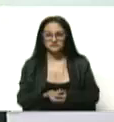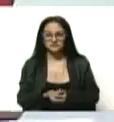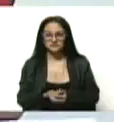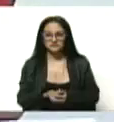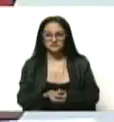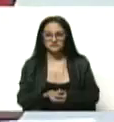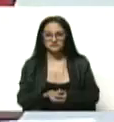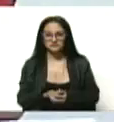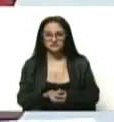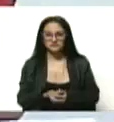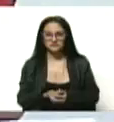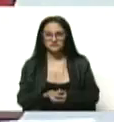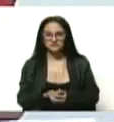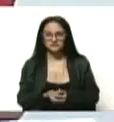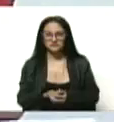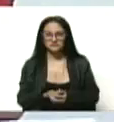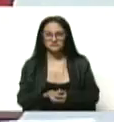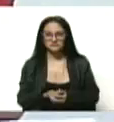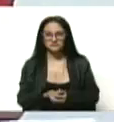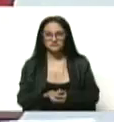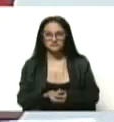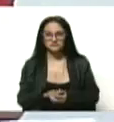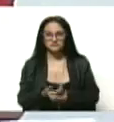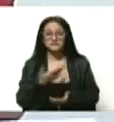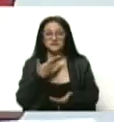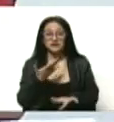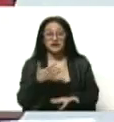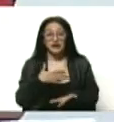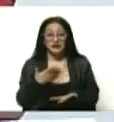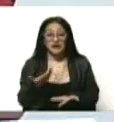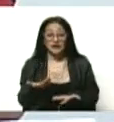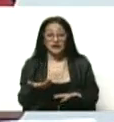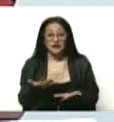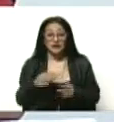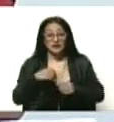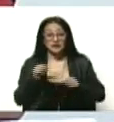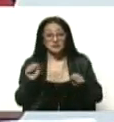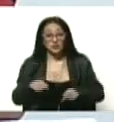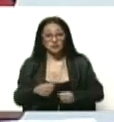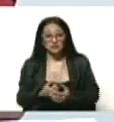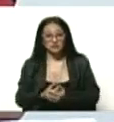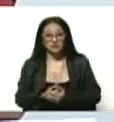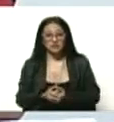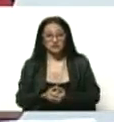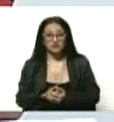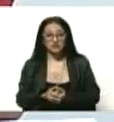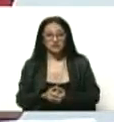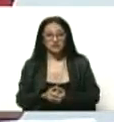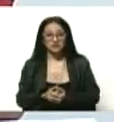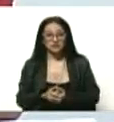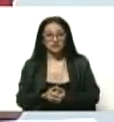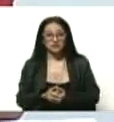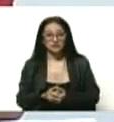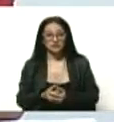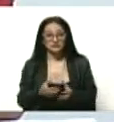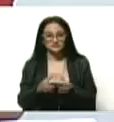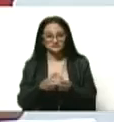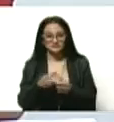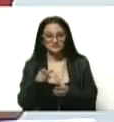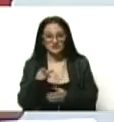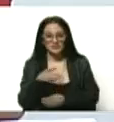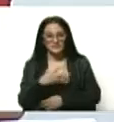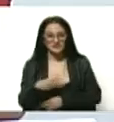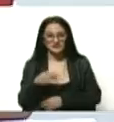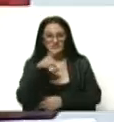haciendo. Tiene el deseo y la disposición, en este caso, del compañero presidente Nicolás